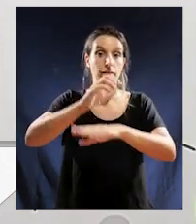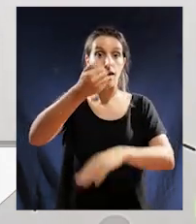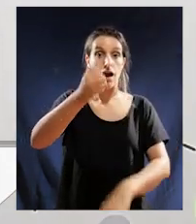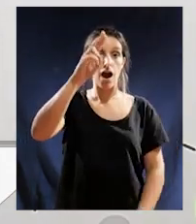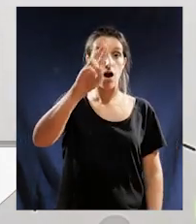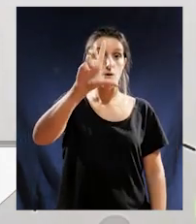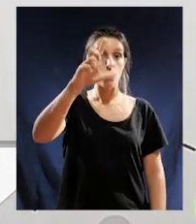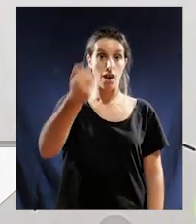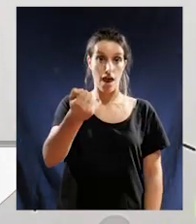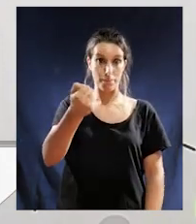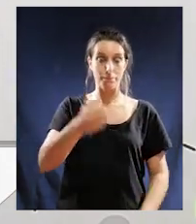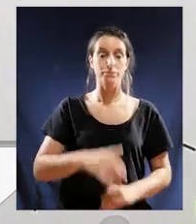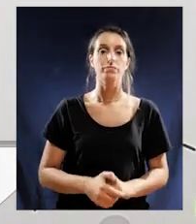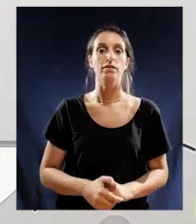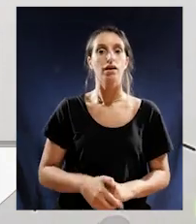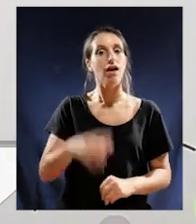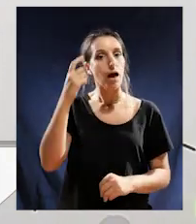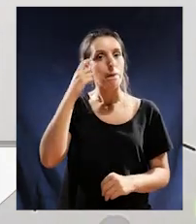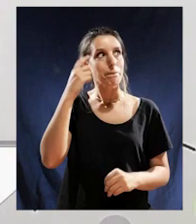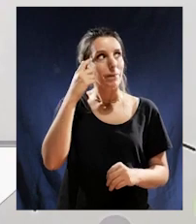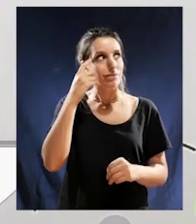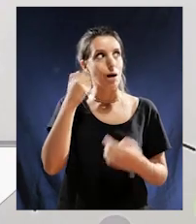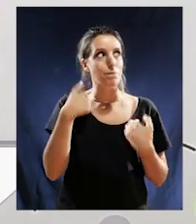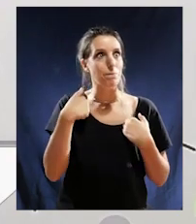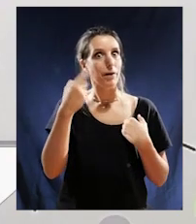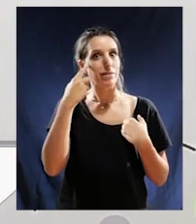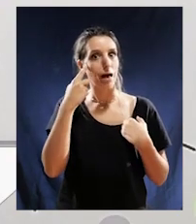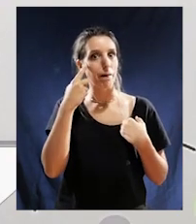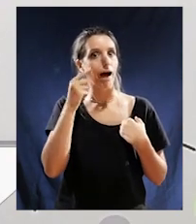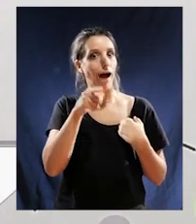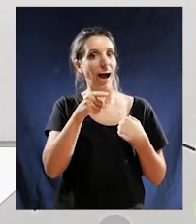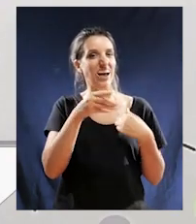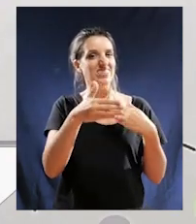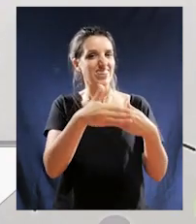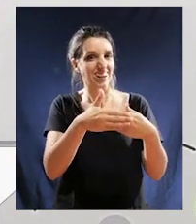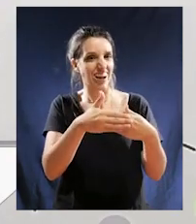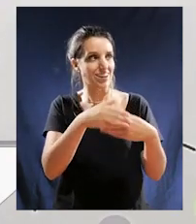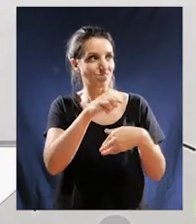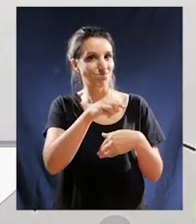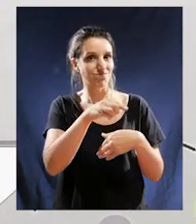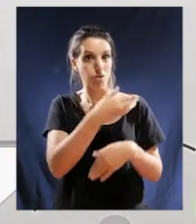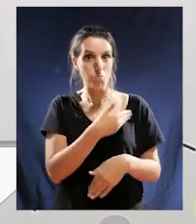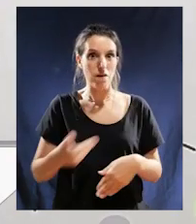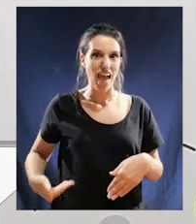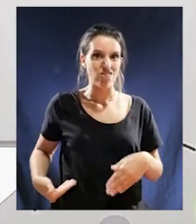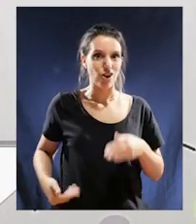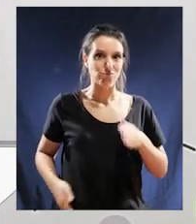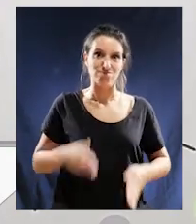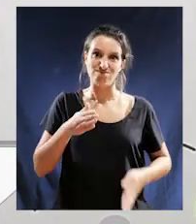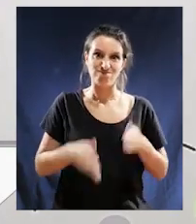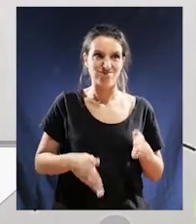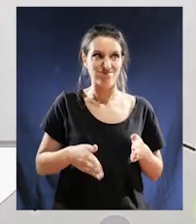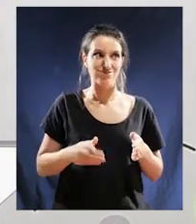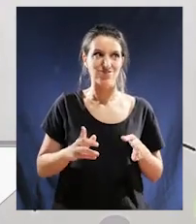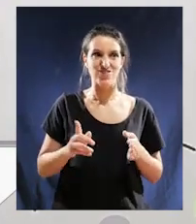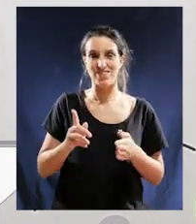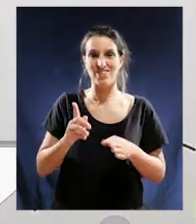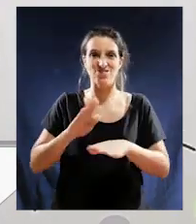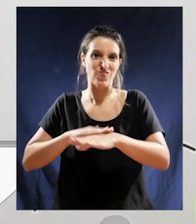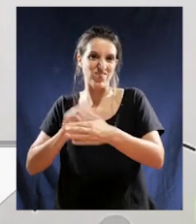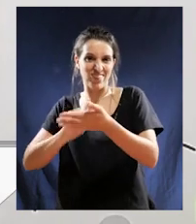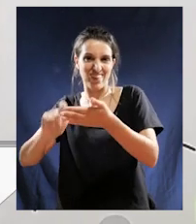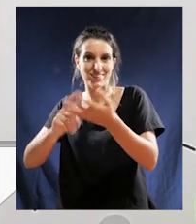Pensaba que estamos más próximas a esta escena de ciencia ficción que a la escena más conocida de los deberes. La verdad es